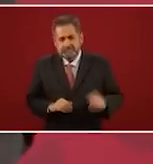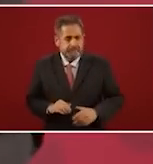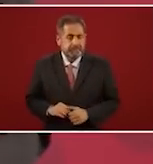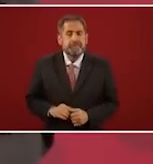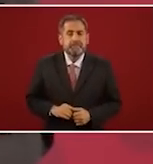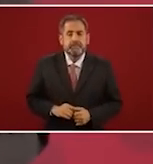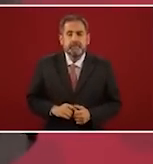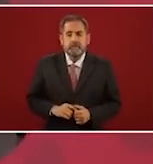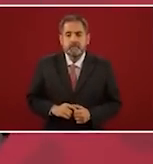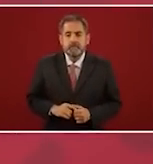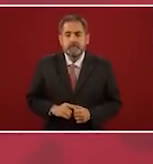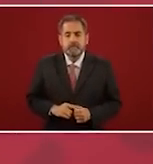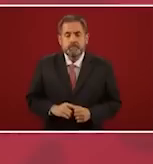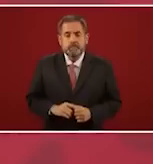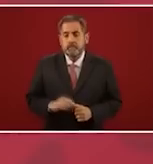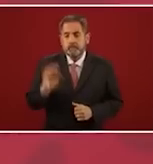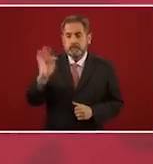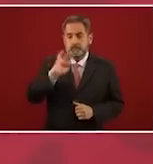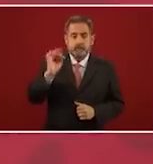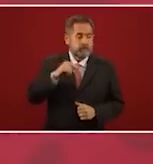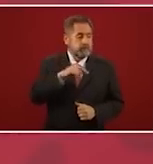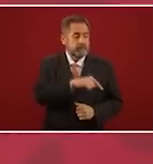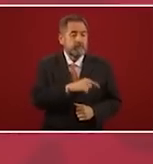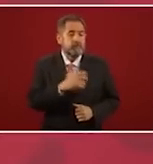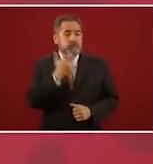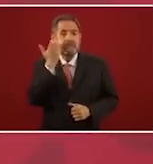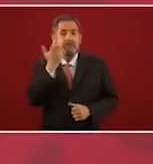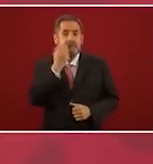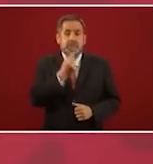Si utilizan a los niños,